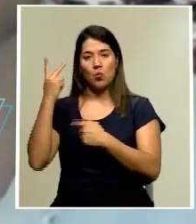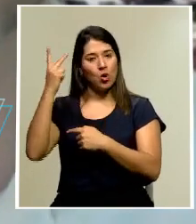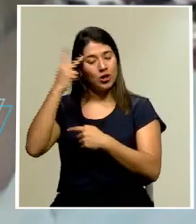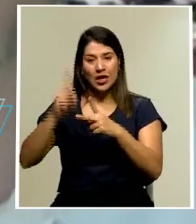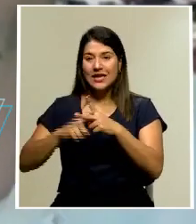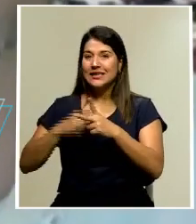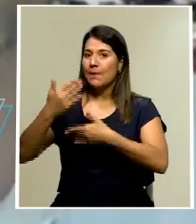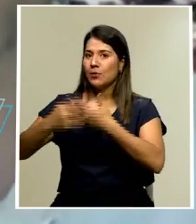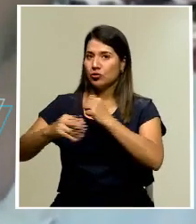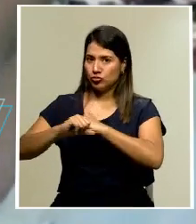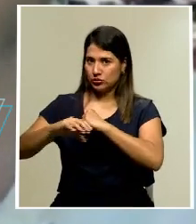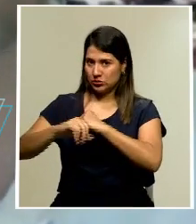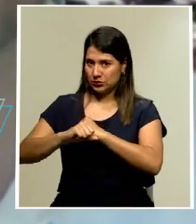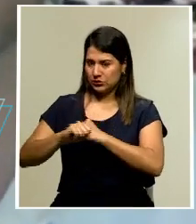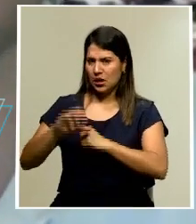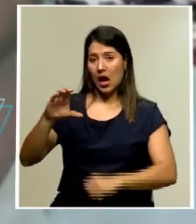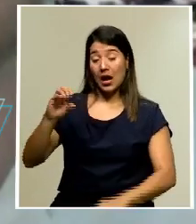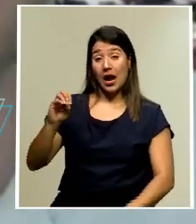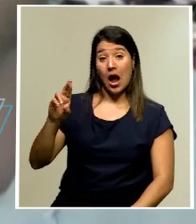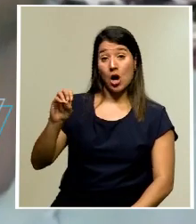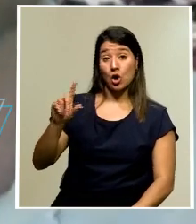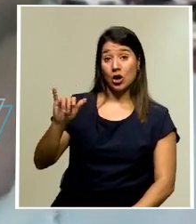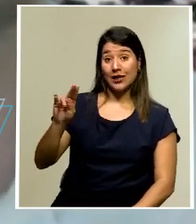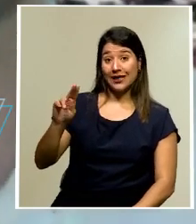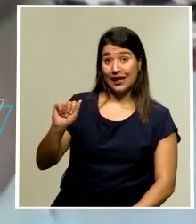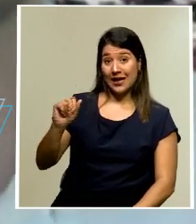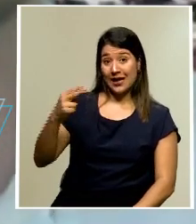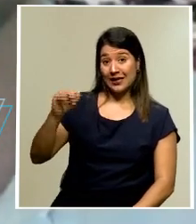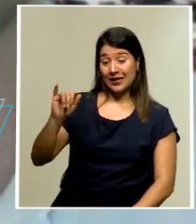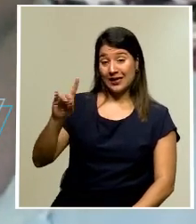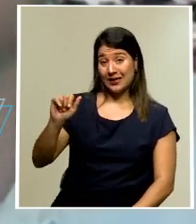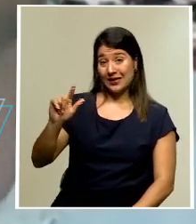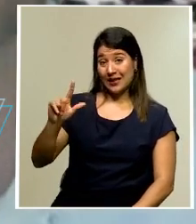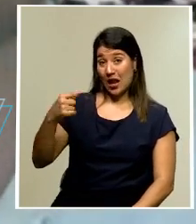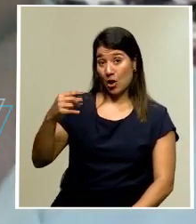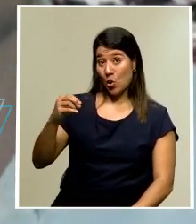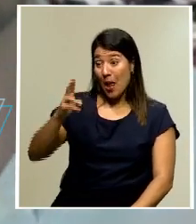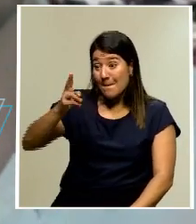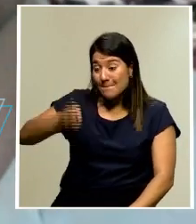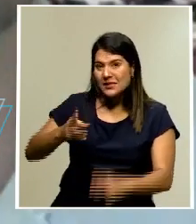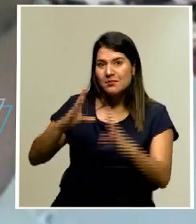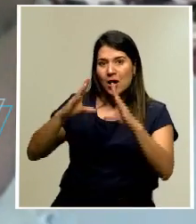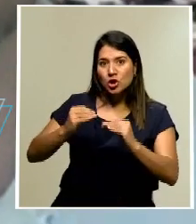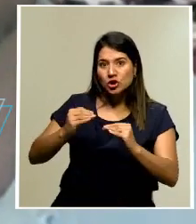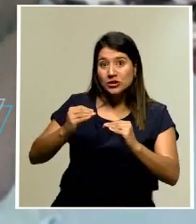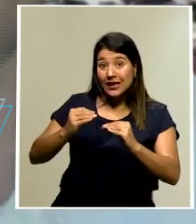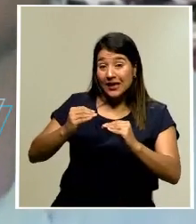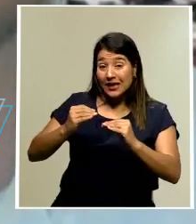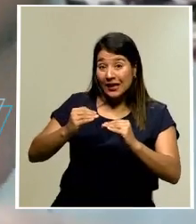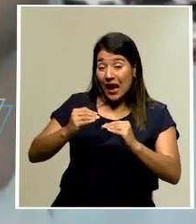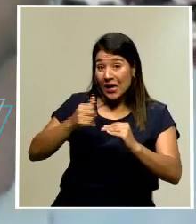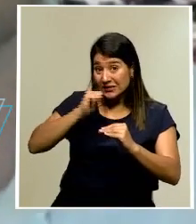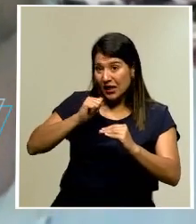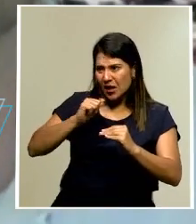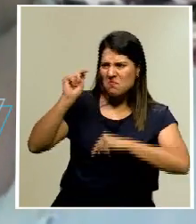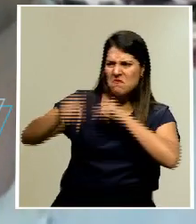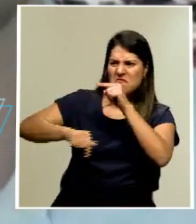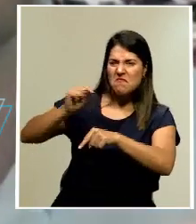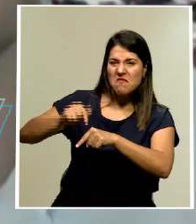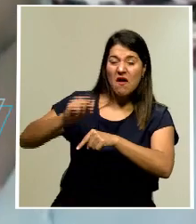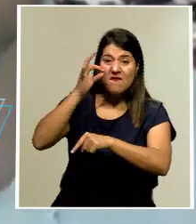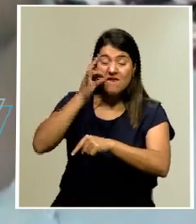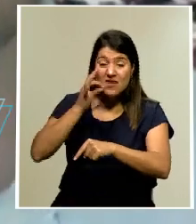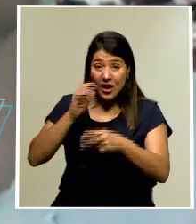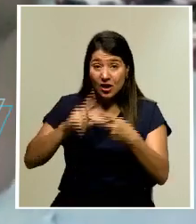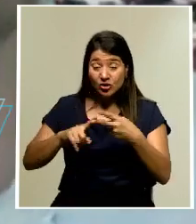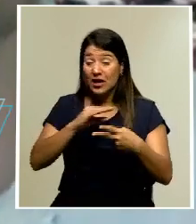que Carolina Hidalgo, la misma noche de la votación, empezó con el ataque a don José María Figueres y la misma noche